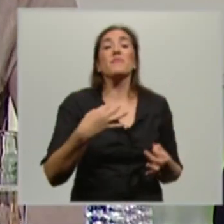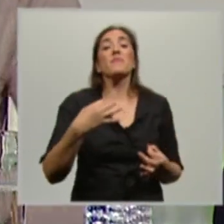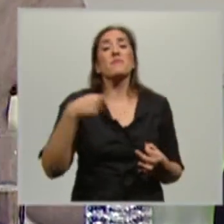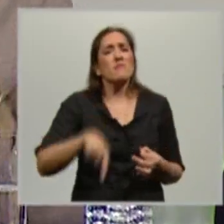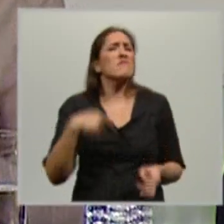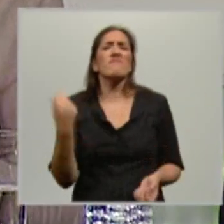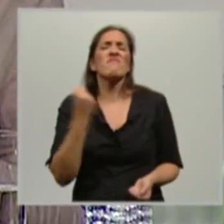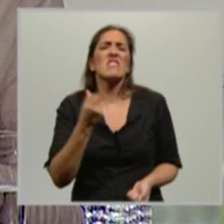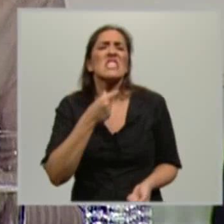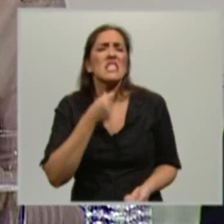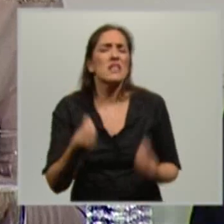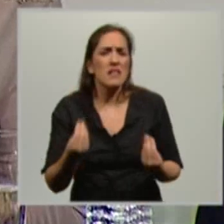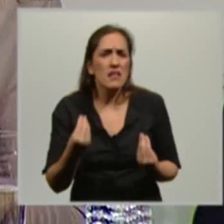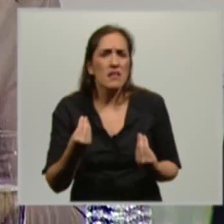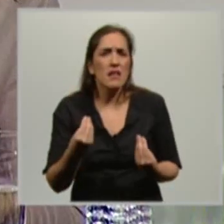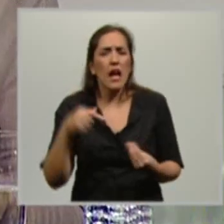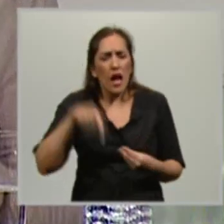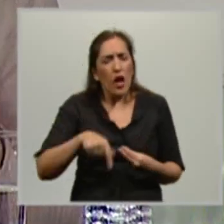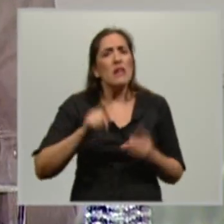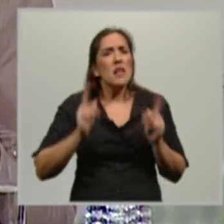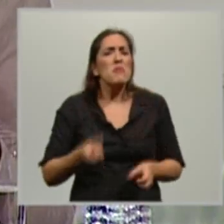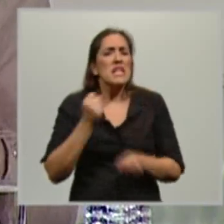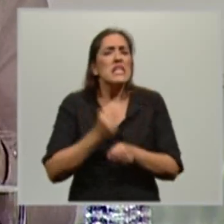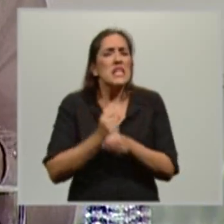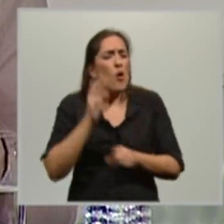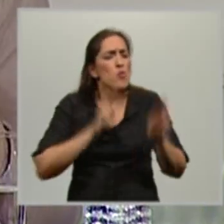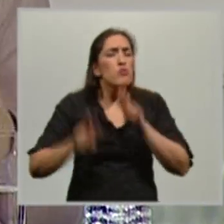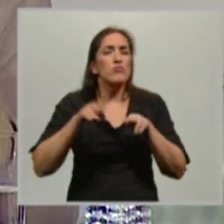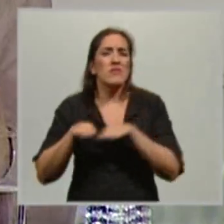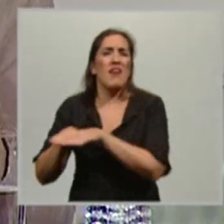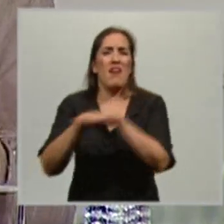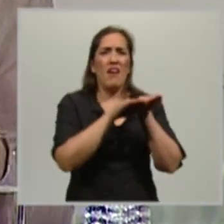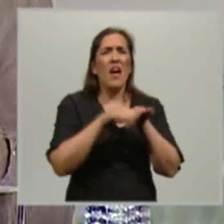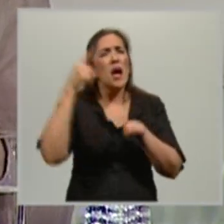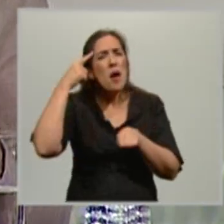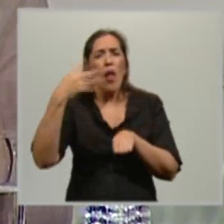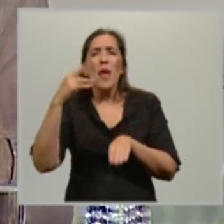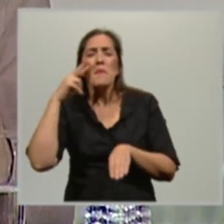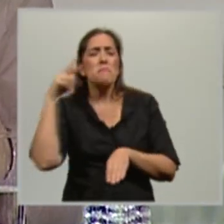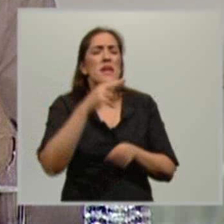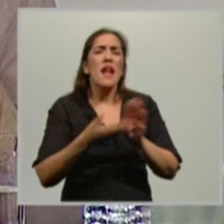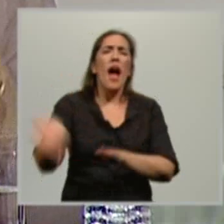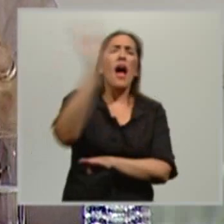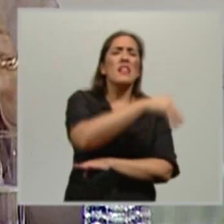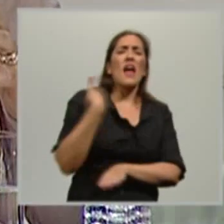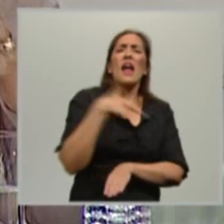es que todos entiendan que esto es una también tarea de equidad. ¿Cómo fue esa Argentina? Esa Argentina necesitaba